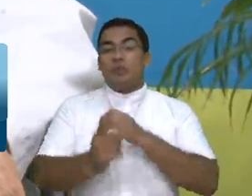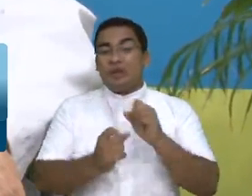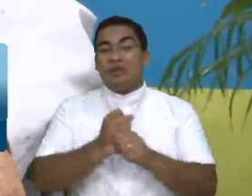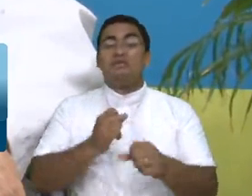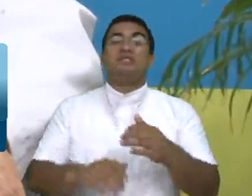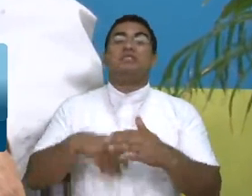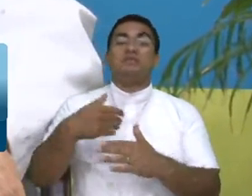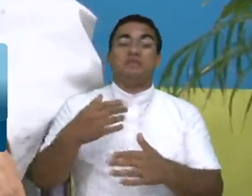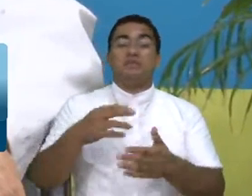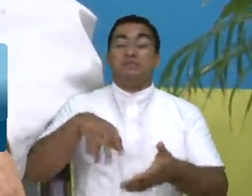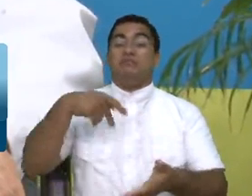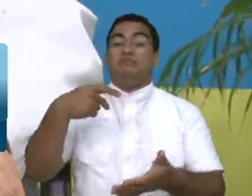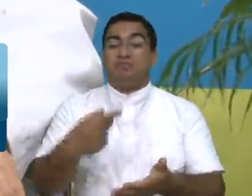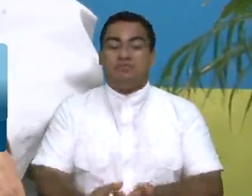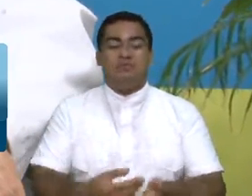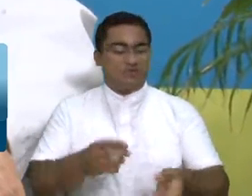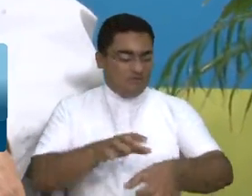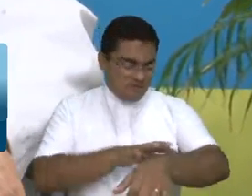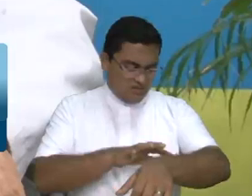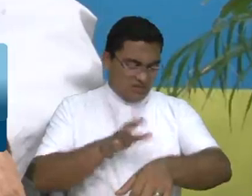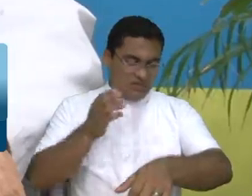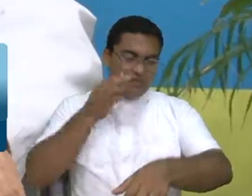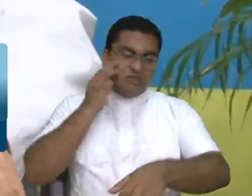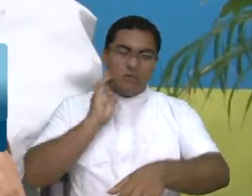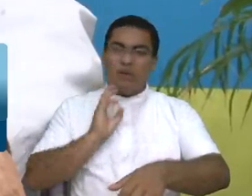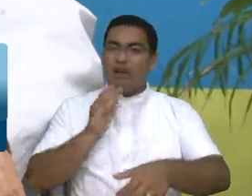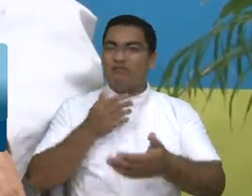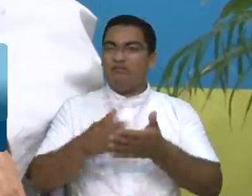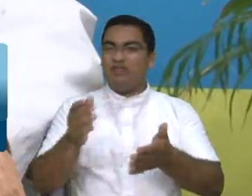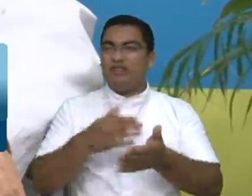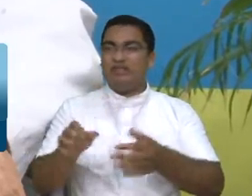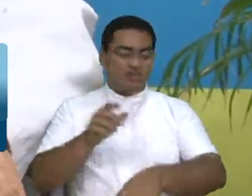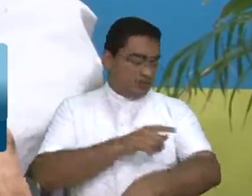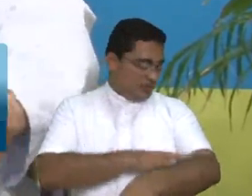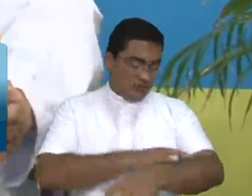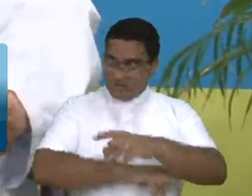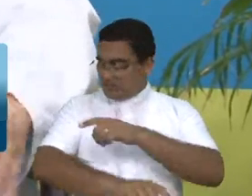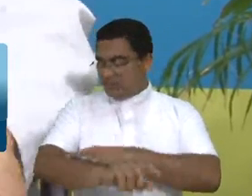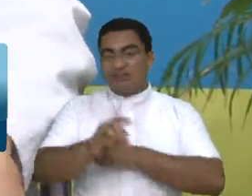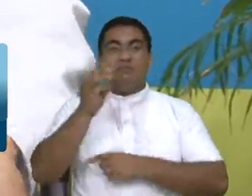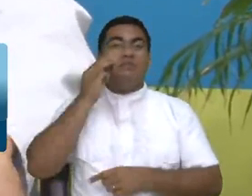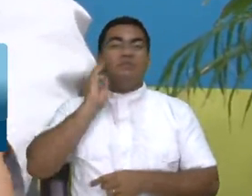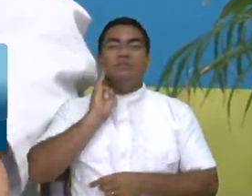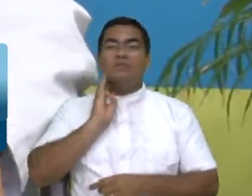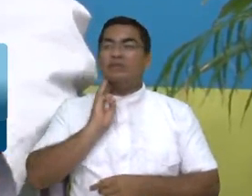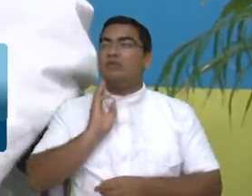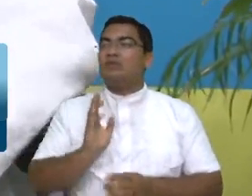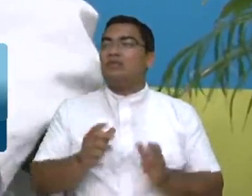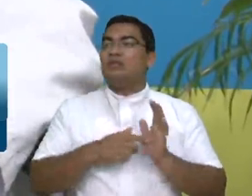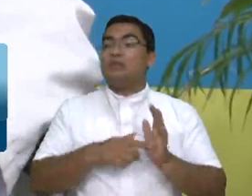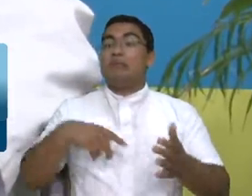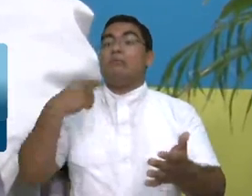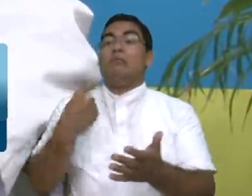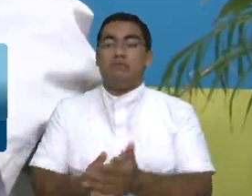empiezan a caerse, le aparecen morados en la piel con facilidad, ¿sí? Esa es la diferencia, porque un golpe a un niño, ¿verdad?, pues